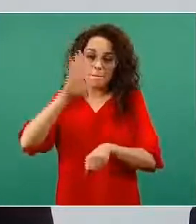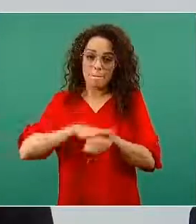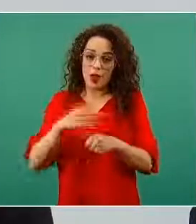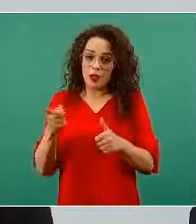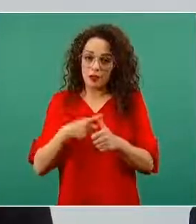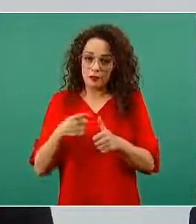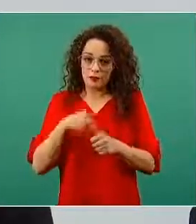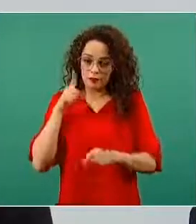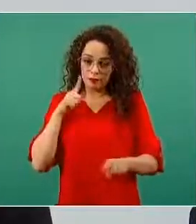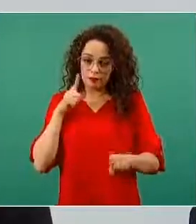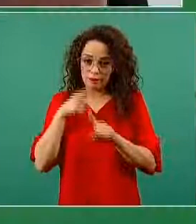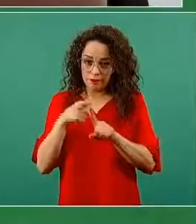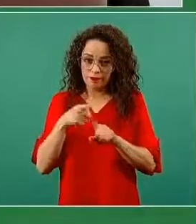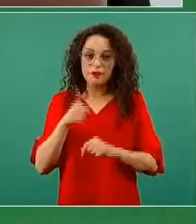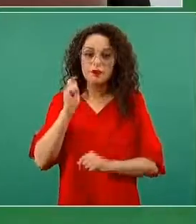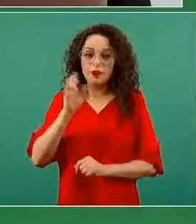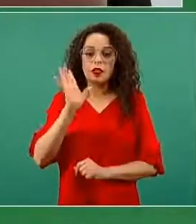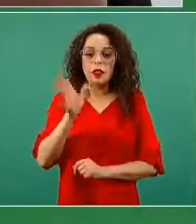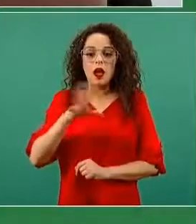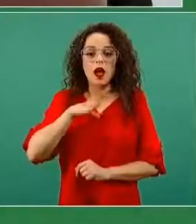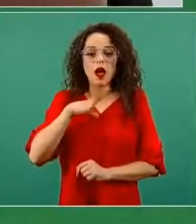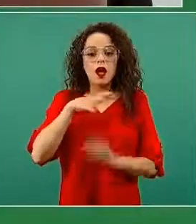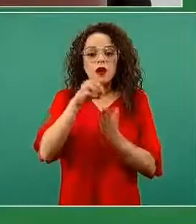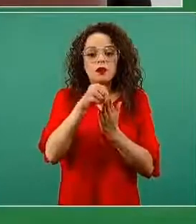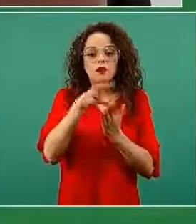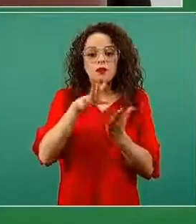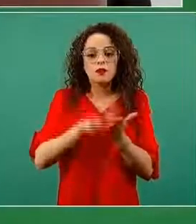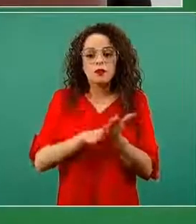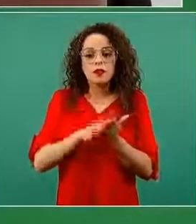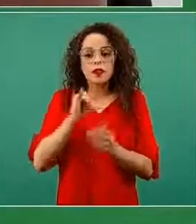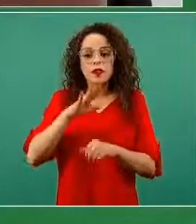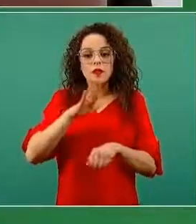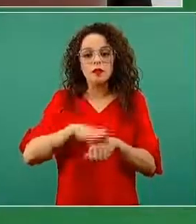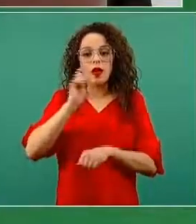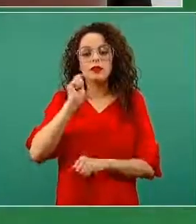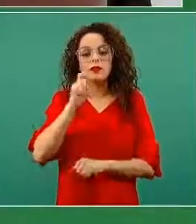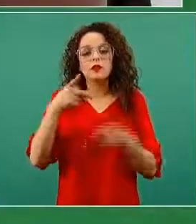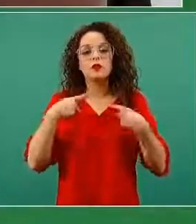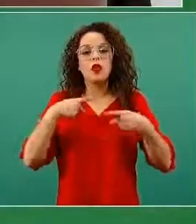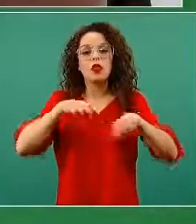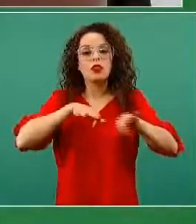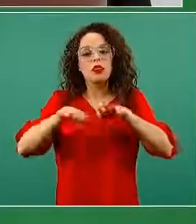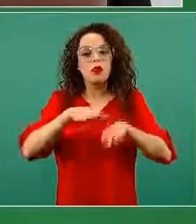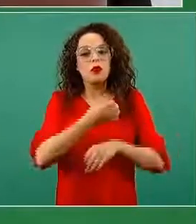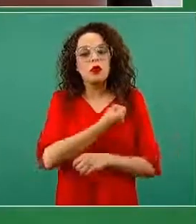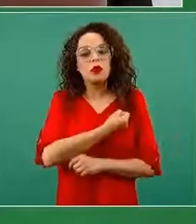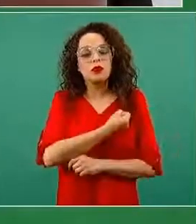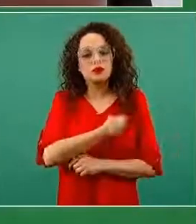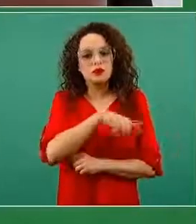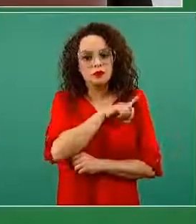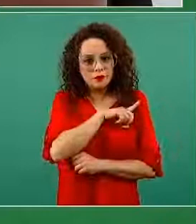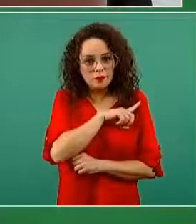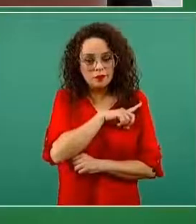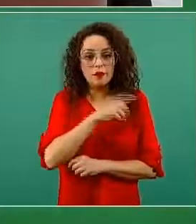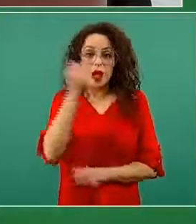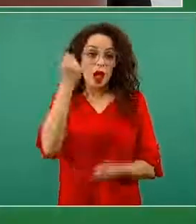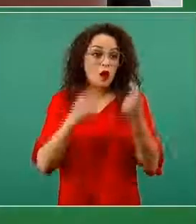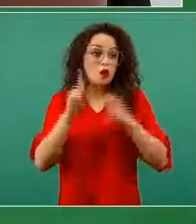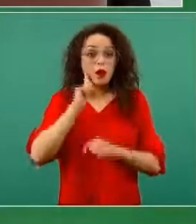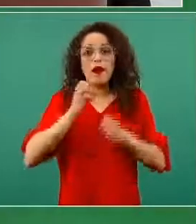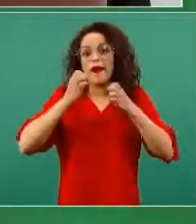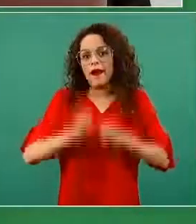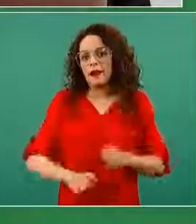donde existía ya en el registro sobre todo de personal de salud, algunas mujeres que estaban embarazadas